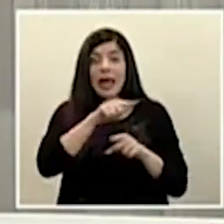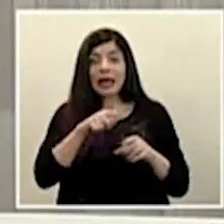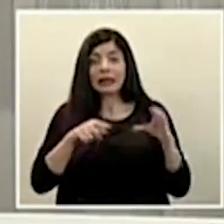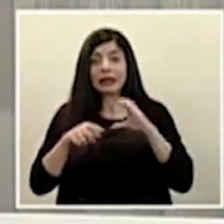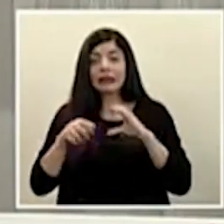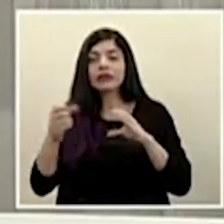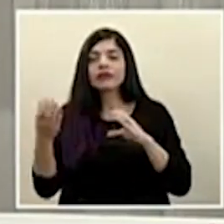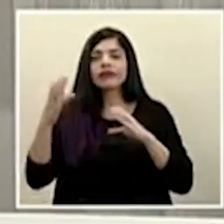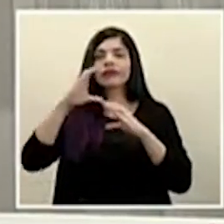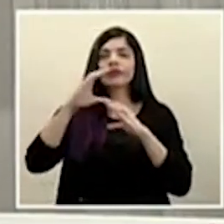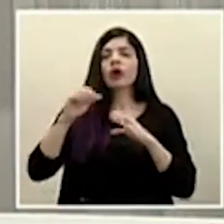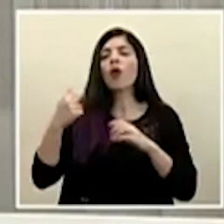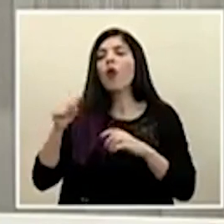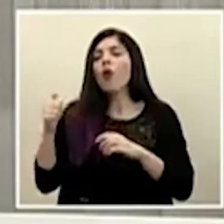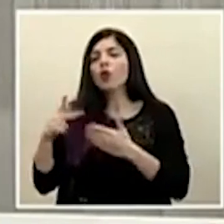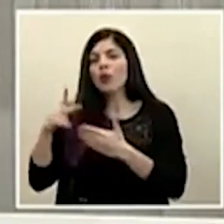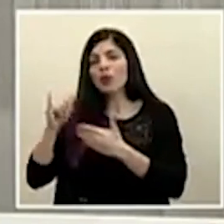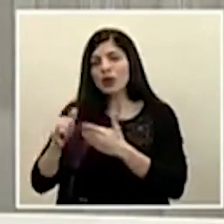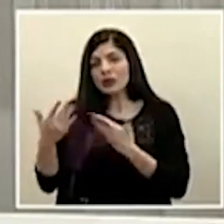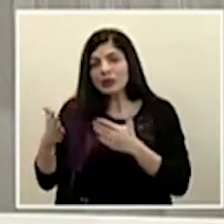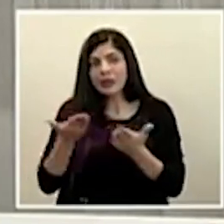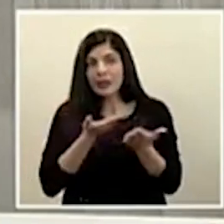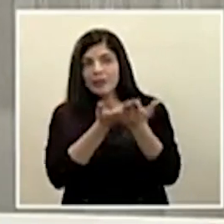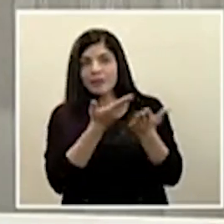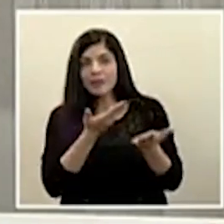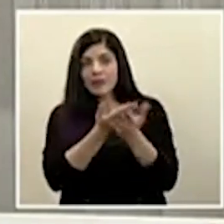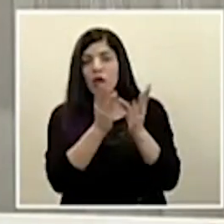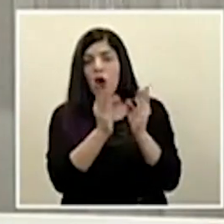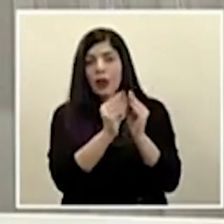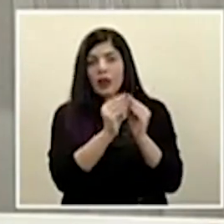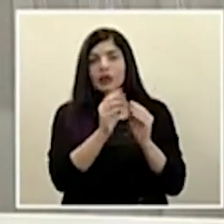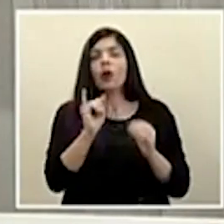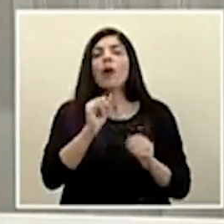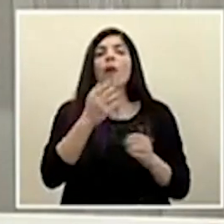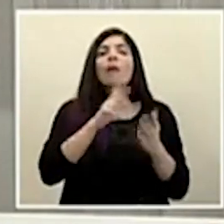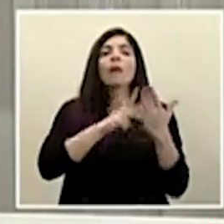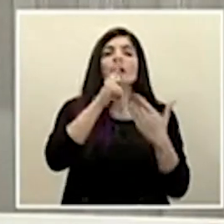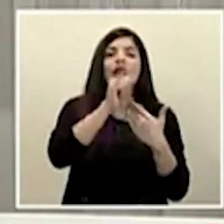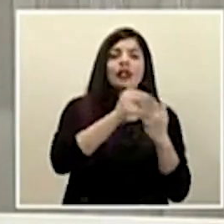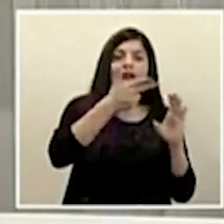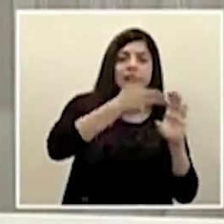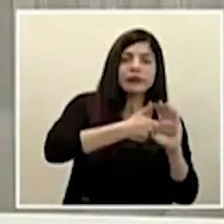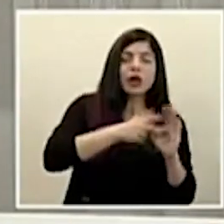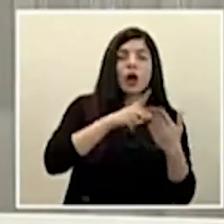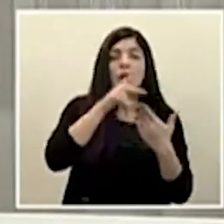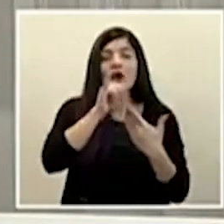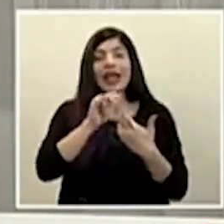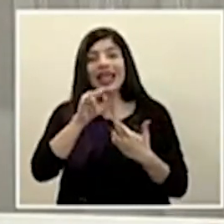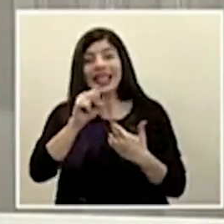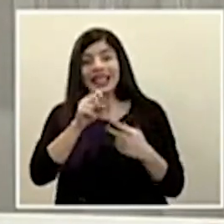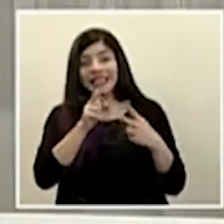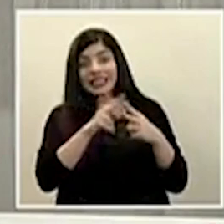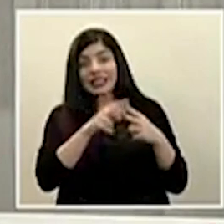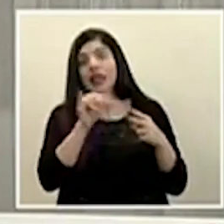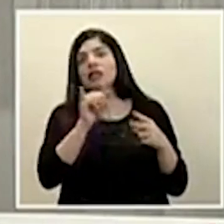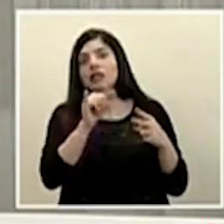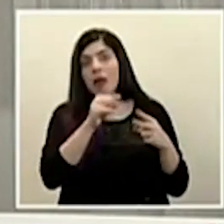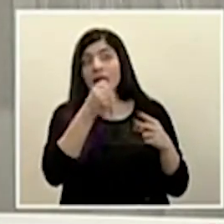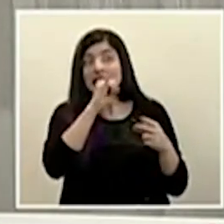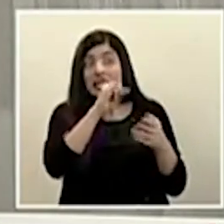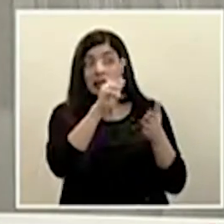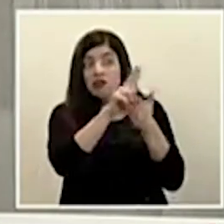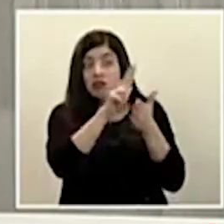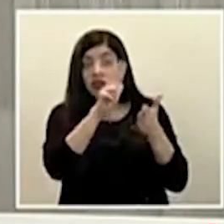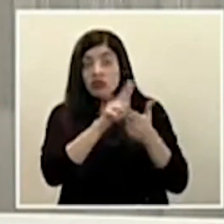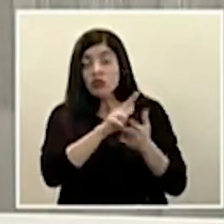otros proyectos que están planteados en la Comisión Legislativa, como el proyecto de combustibles y el proyecto de LINKS, que a su vez también nos permitirían